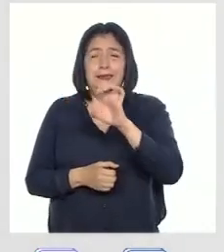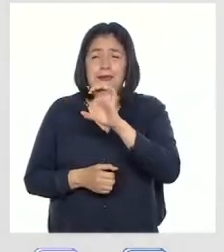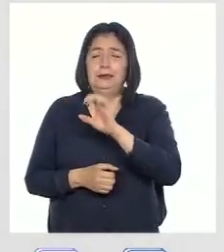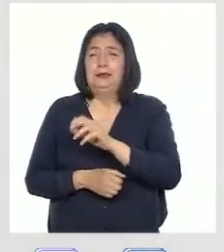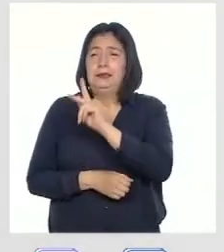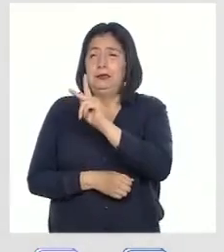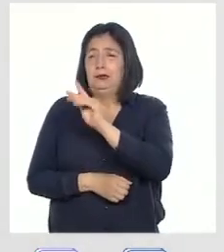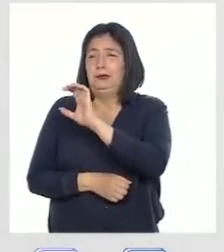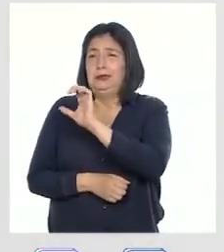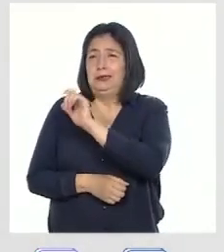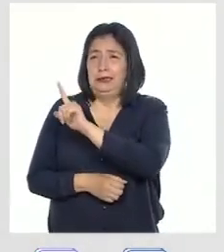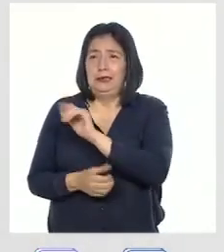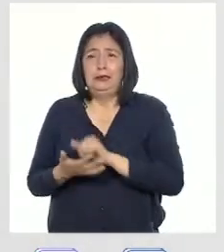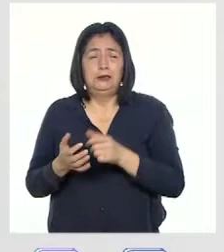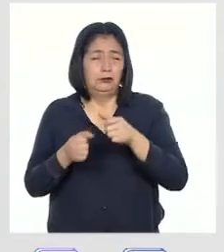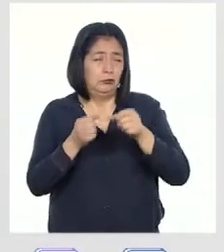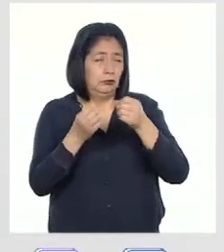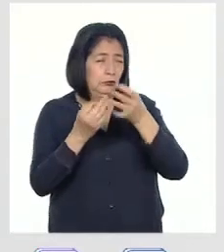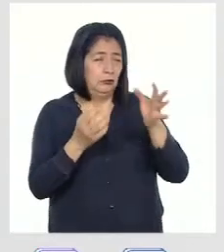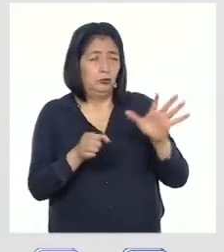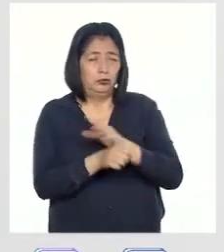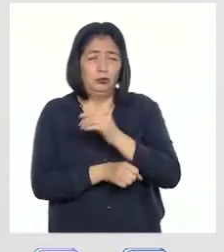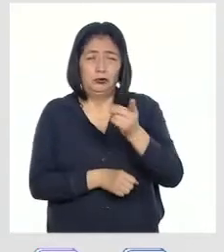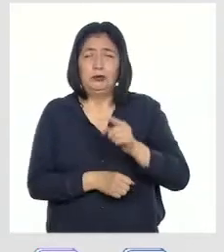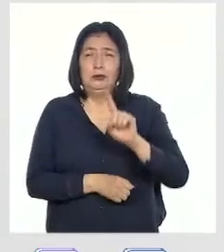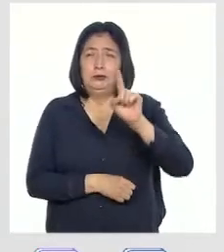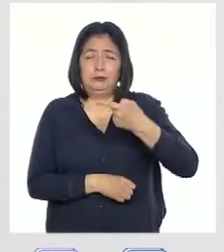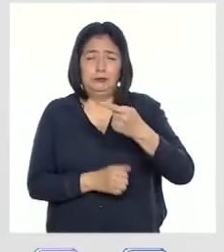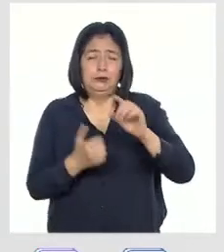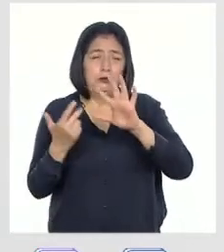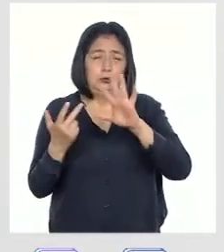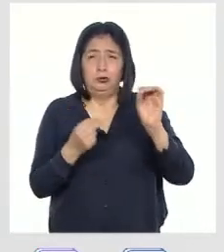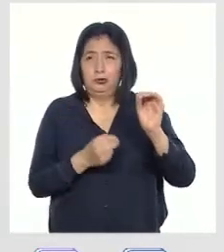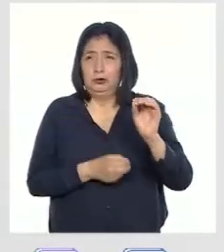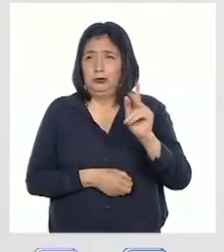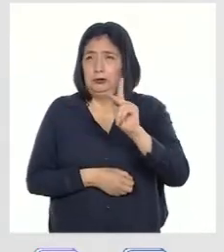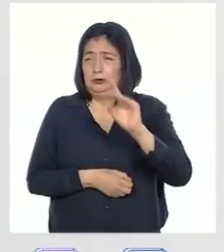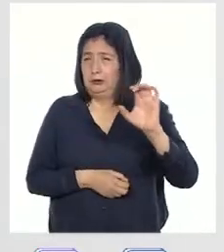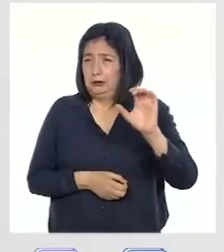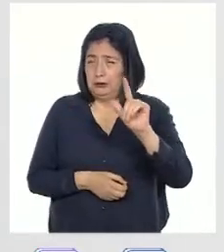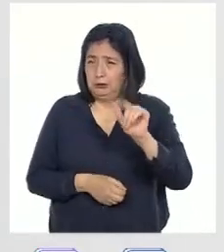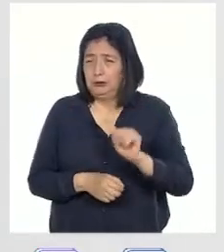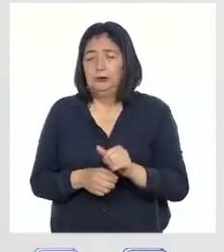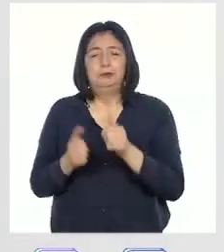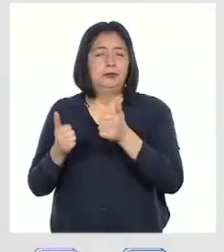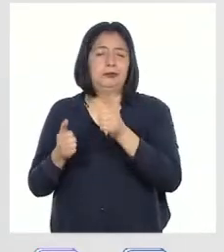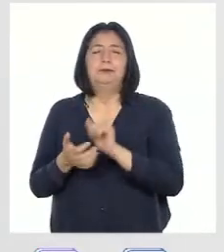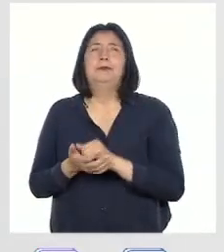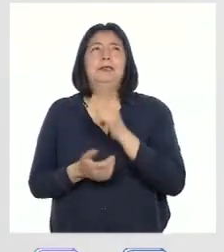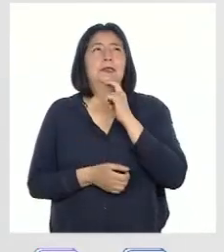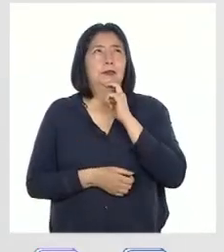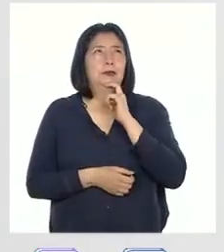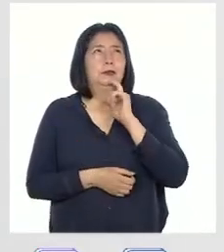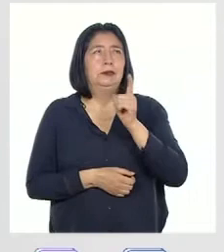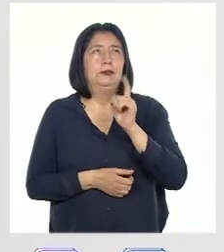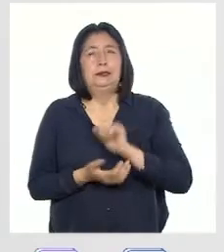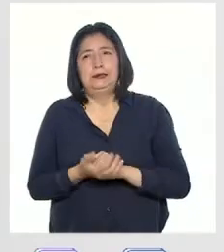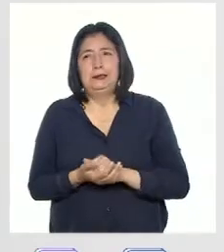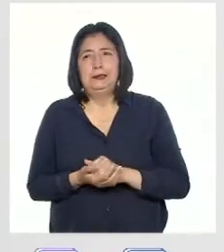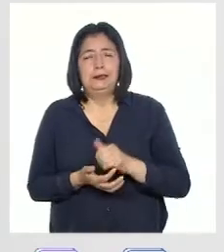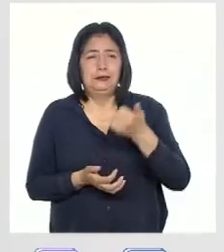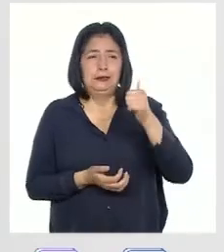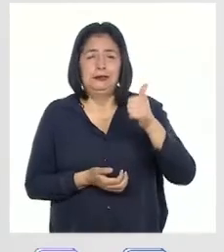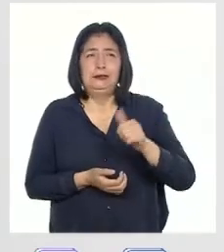kilocalorías. ¿Hacemos el cálculo sobre un total de 1800 kilocalorías? Ya, entonces tenemos que calcular